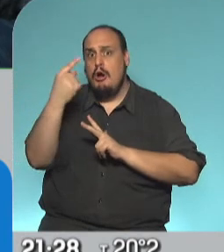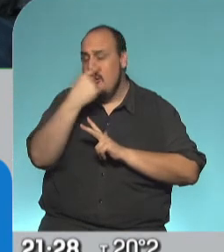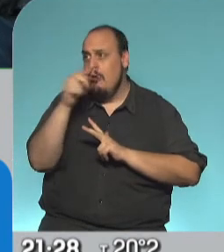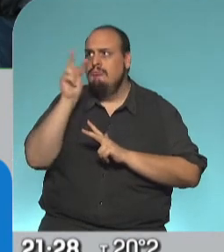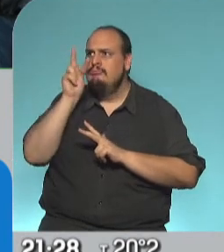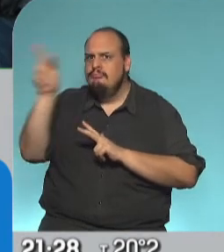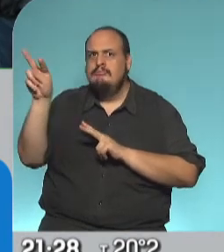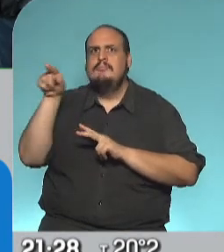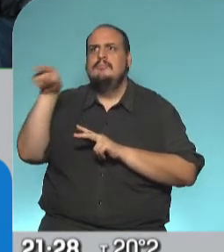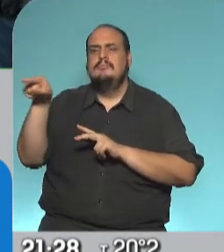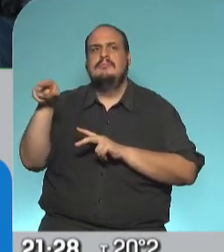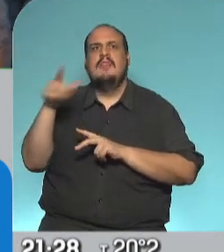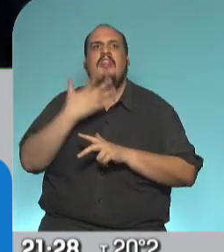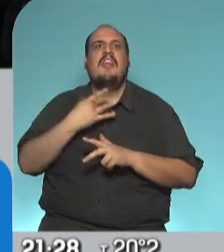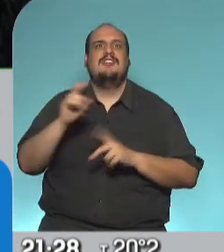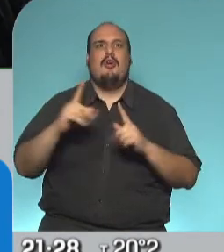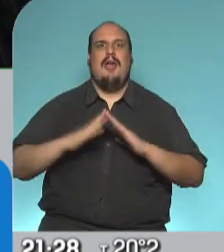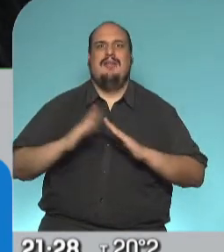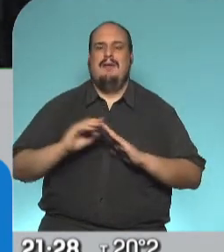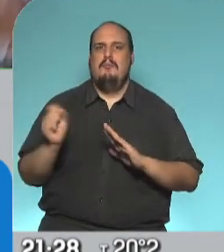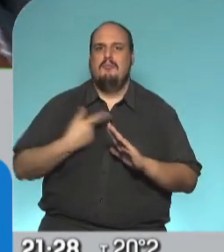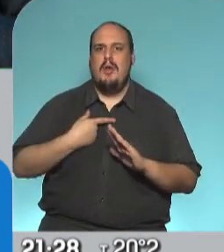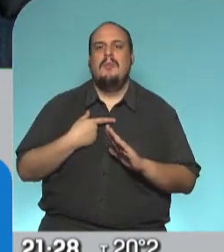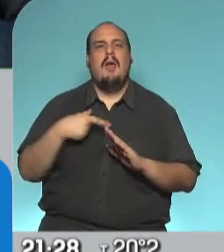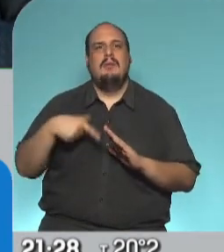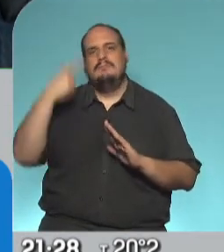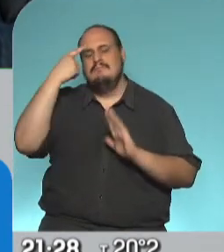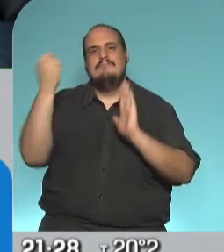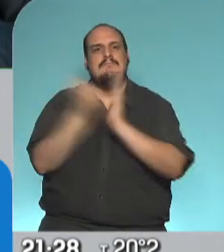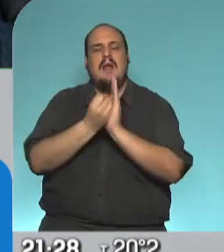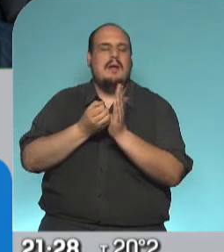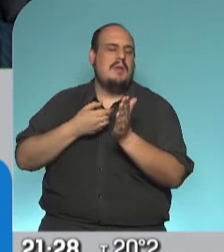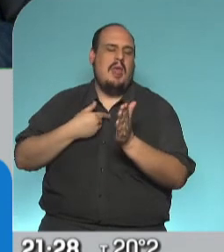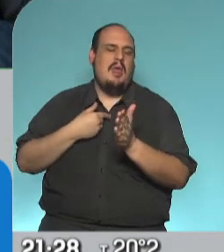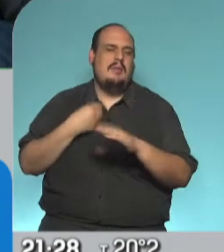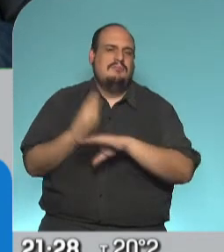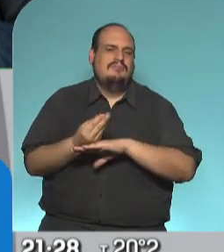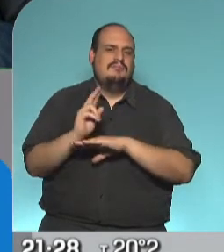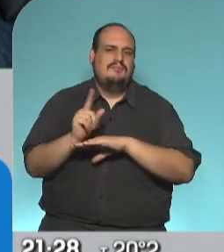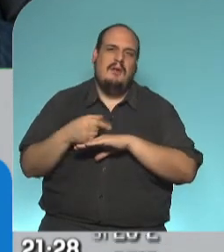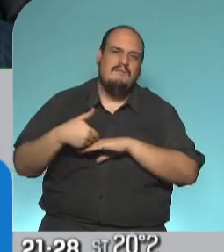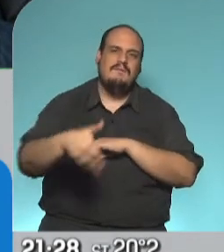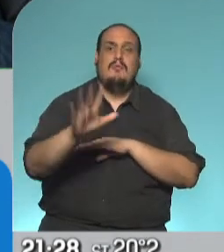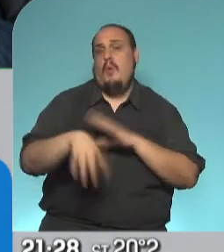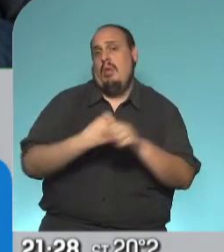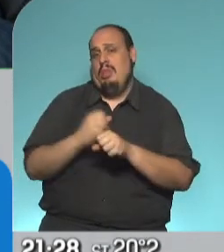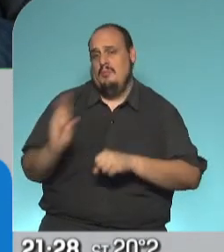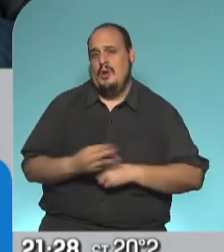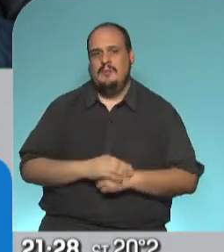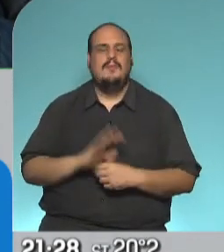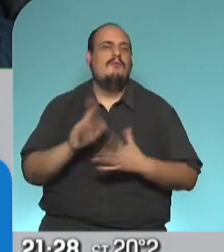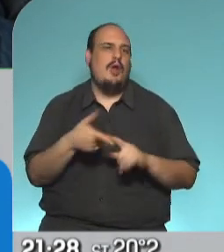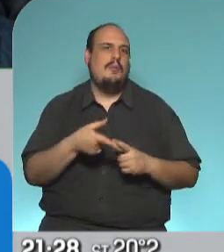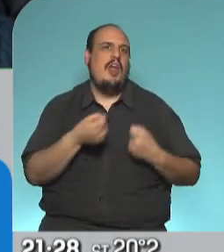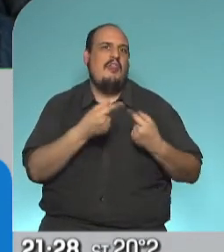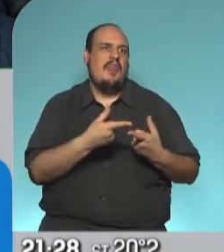ese deseo de la vivienda me va a acompañar hasta el final de la gestión y quizás hasta el final de la vida. Y es una manera de dignificar, es